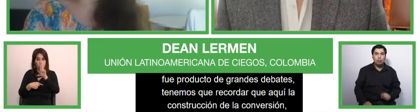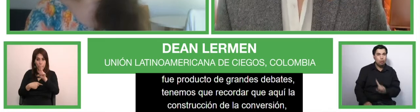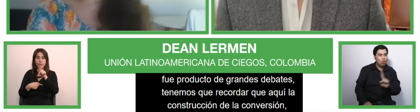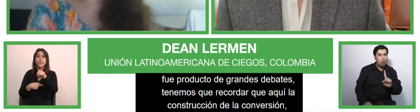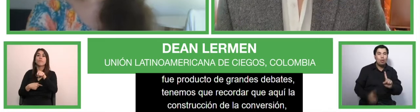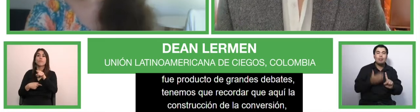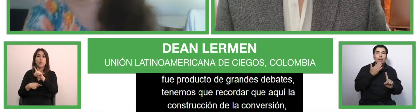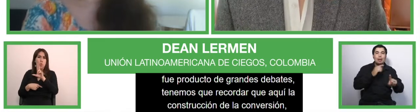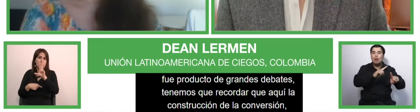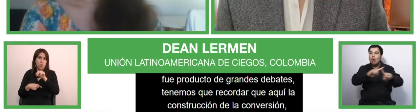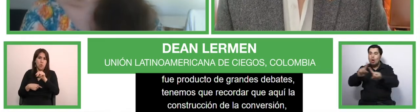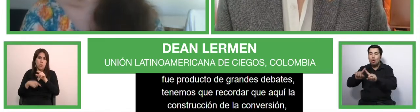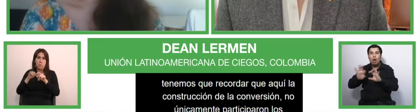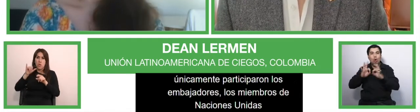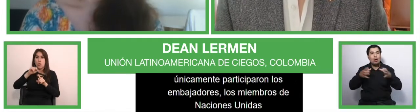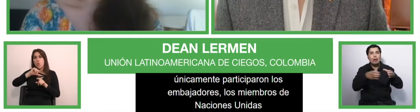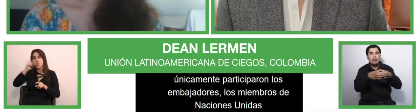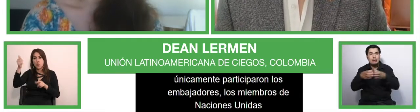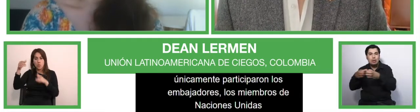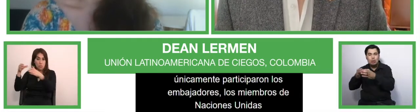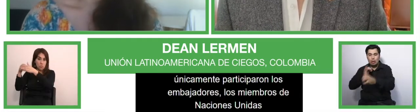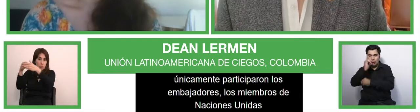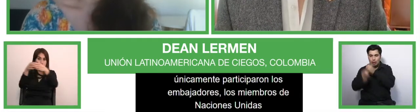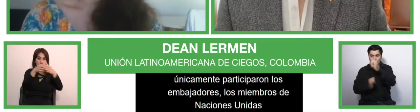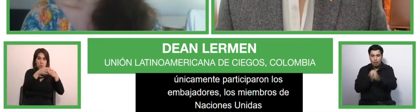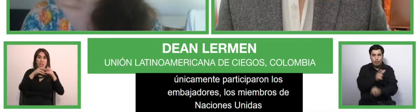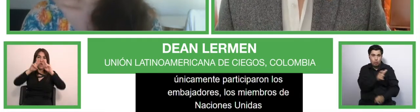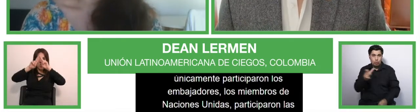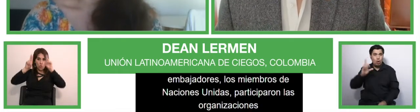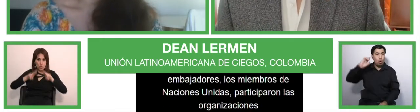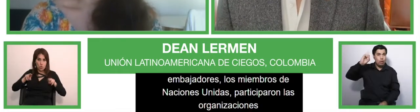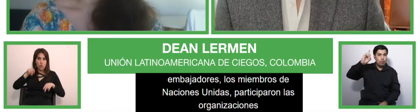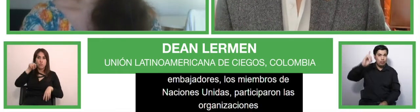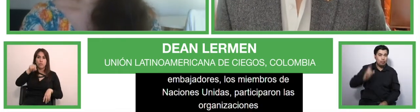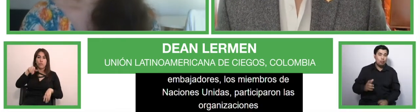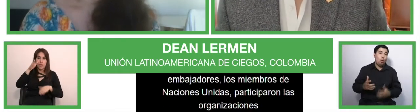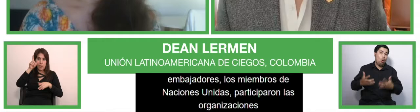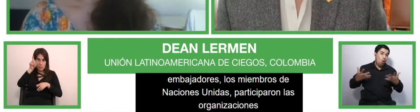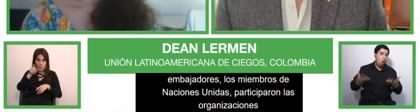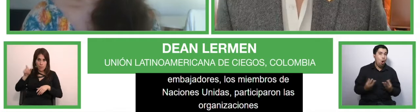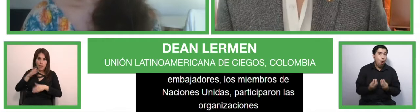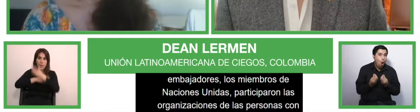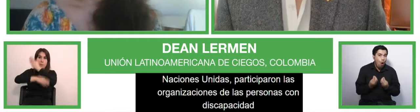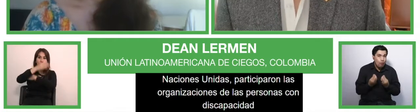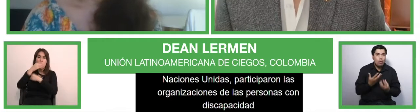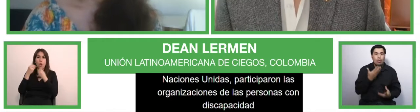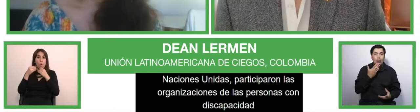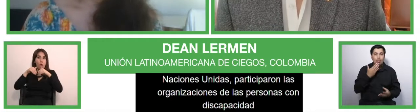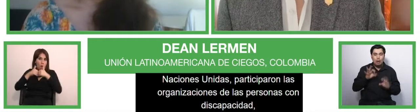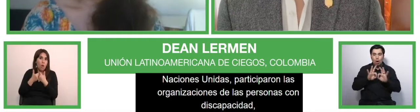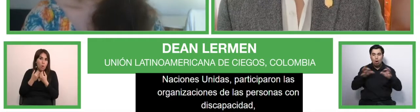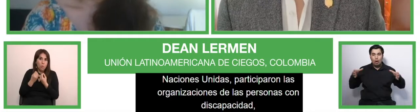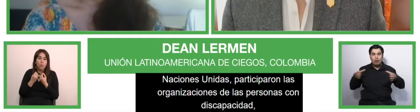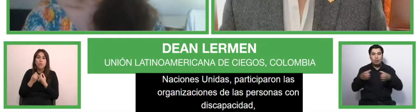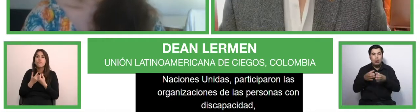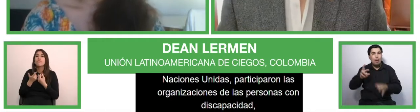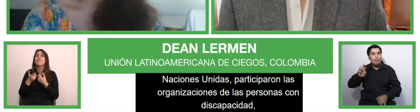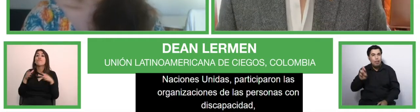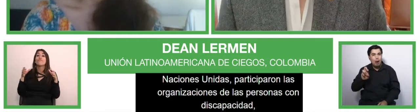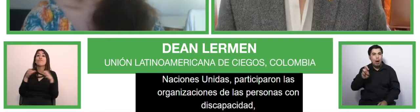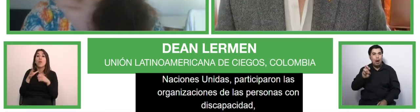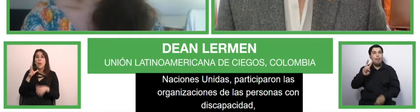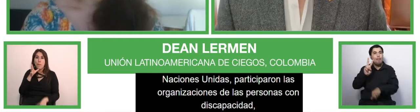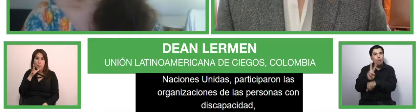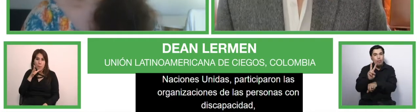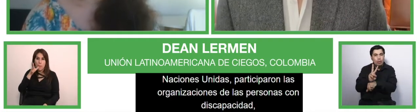Participaron las organizaciones internacionales de las personas con discapacidad, por supuesto las organizaciones de padres, maestros y expertos